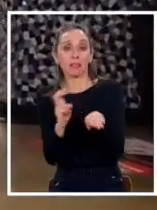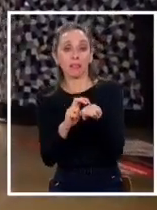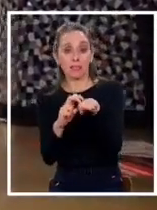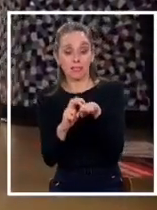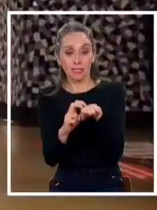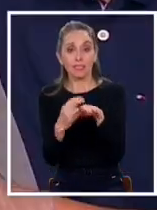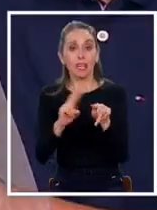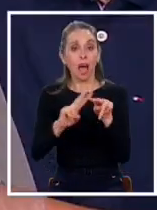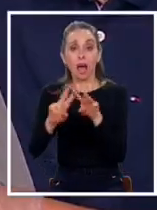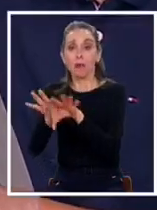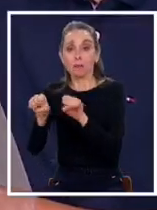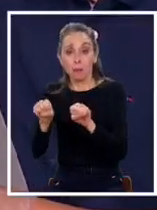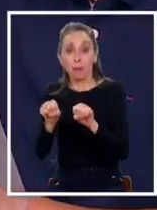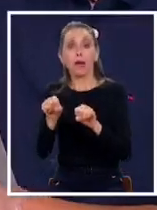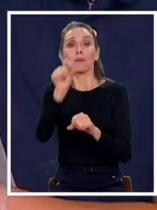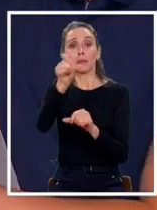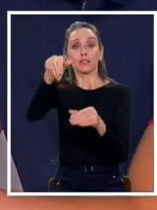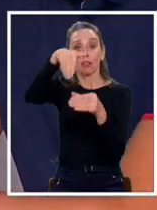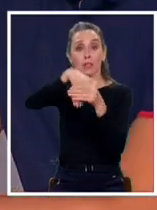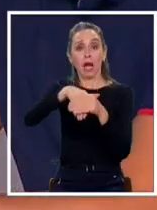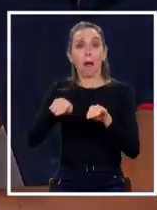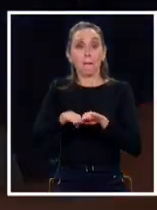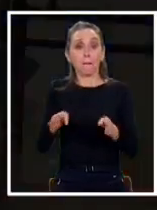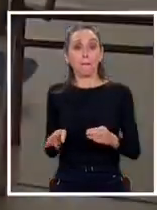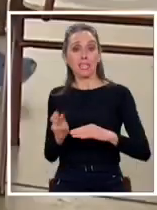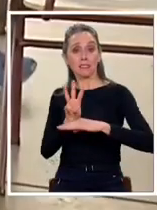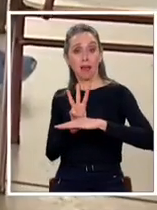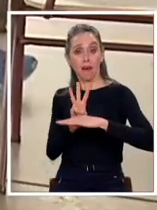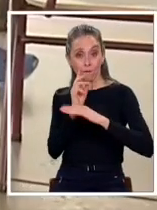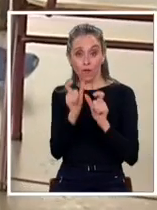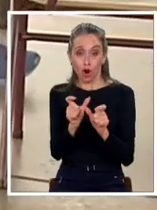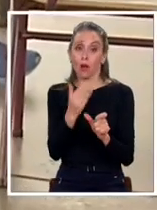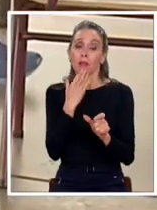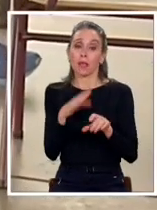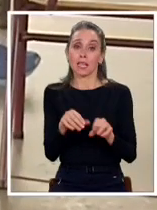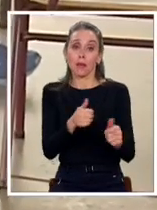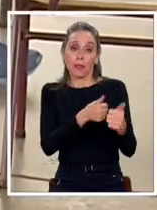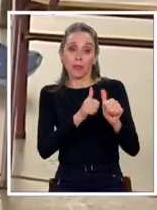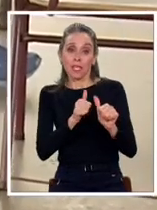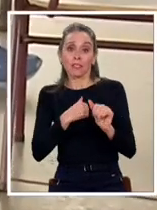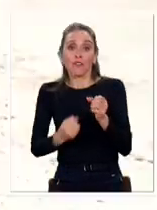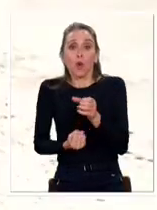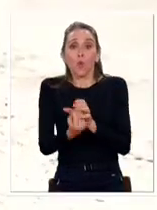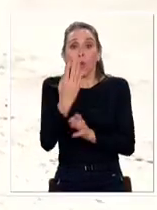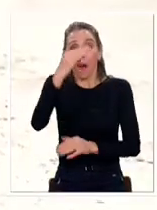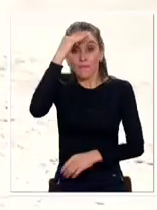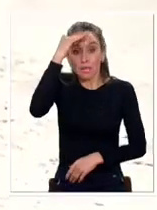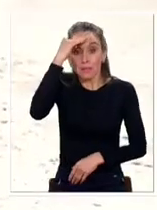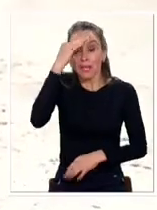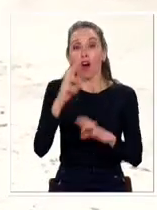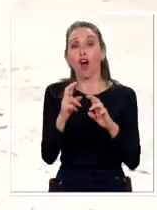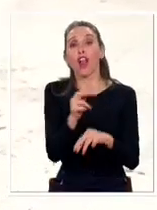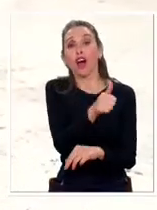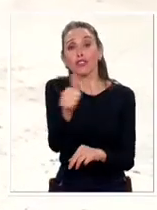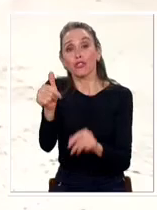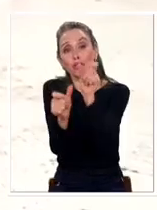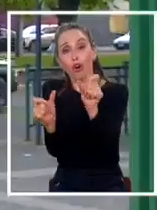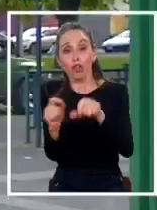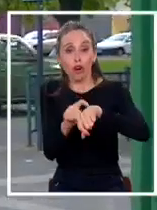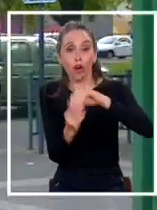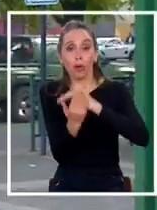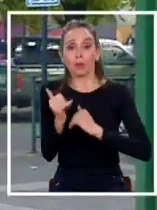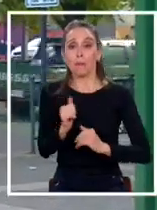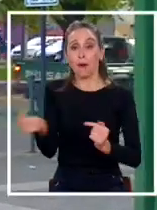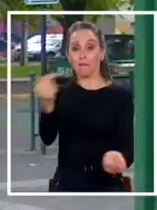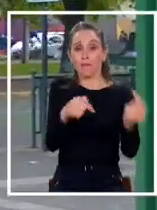recibir a los electores, los vocales de mesa también. Lo encuentro desafiante, la verdad, porque no, experiencia nueva. Ojalá que toda la gente se acerque a votar temprano.